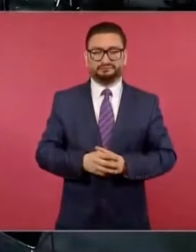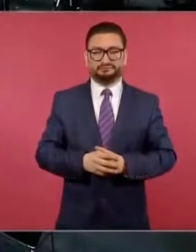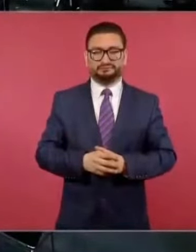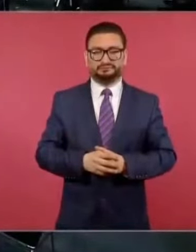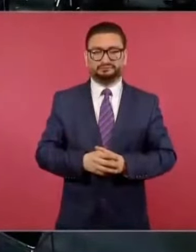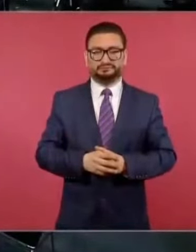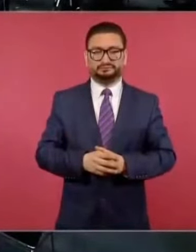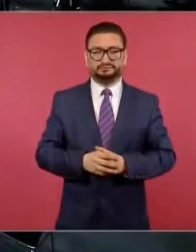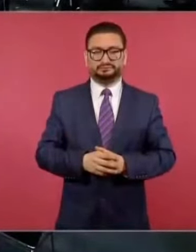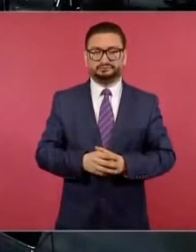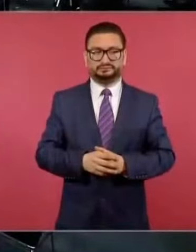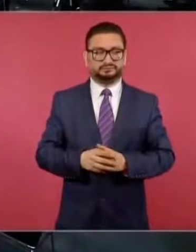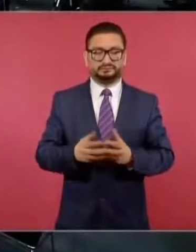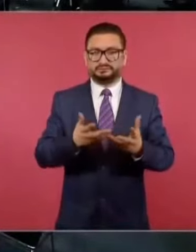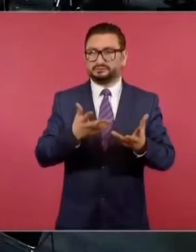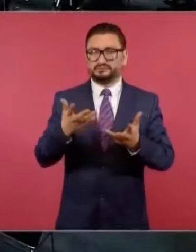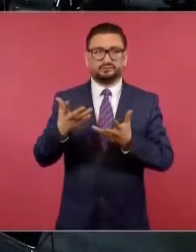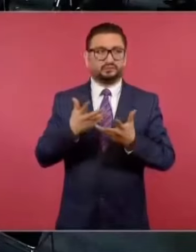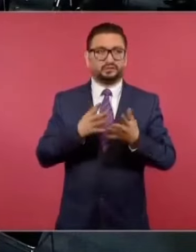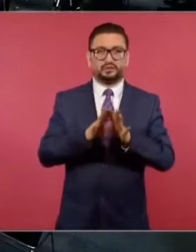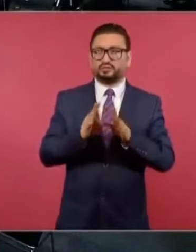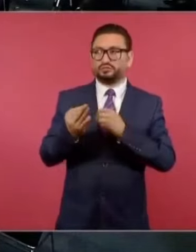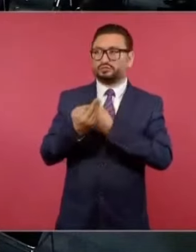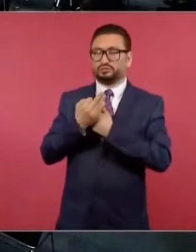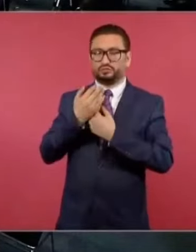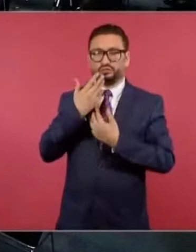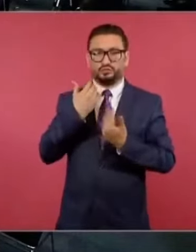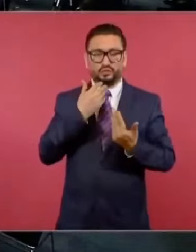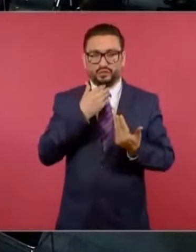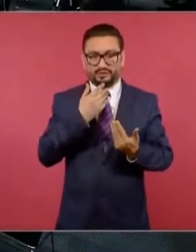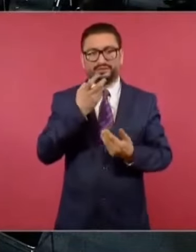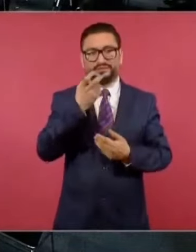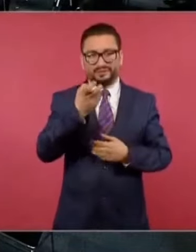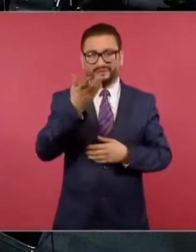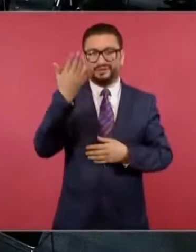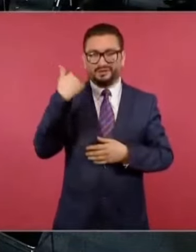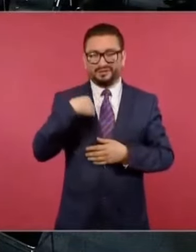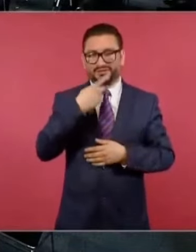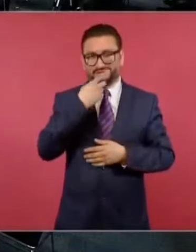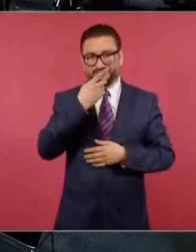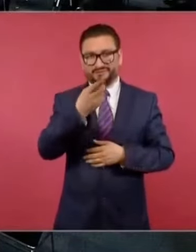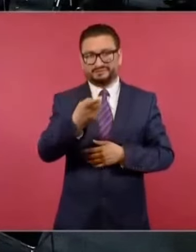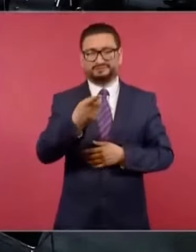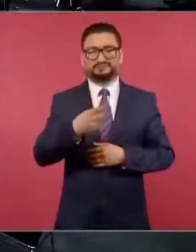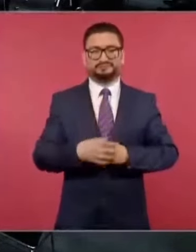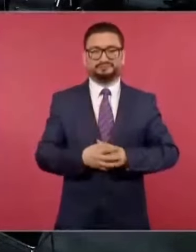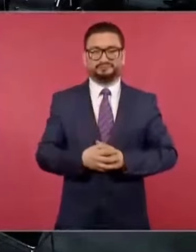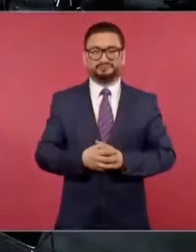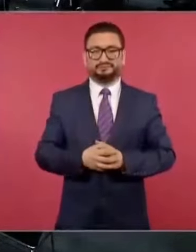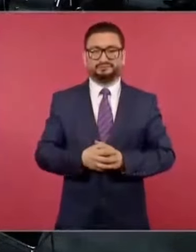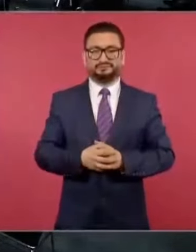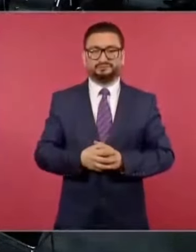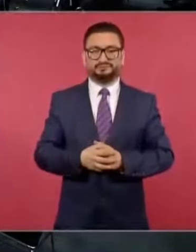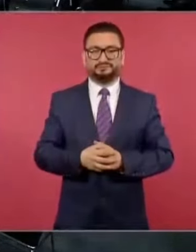Sin protección, es lo que les decía yo a